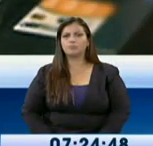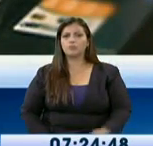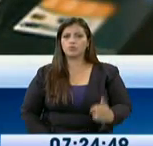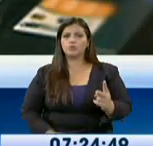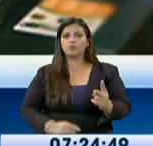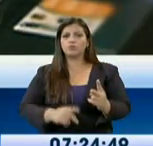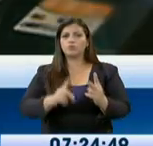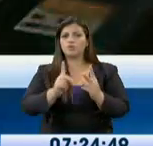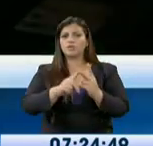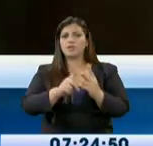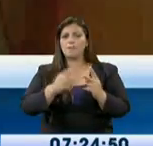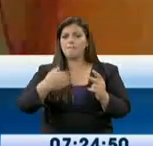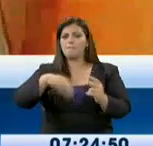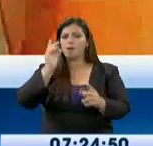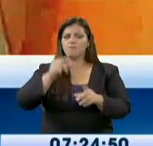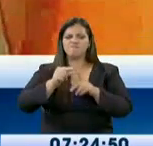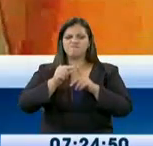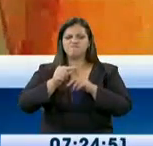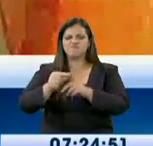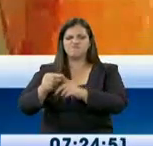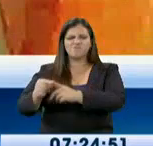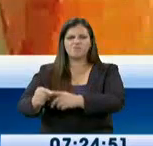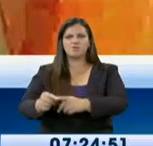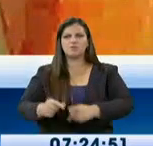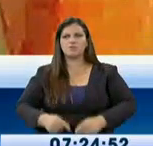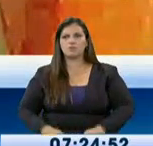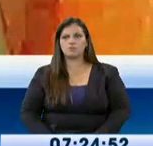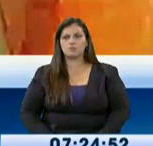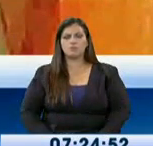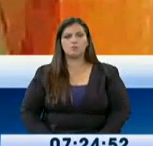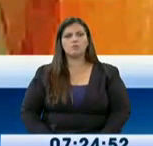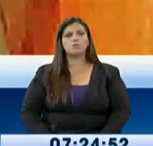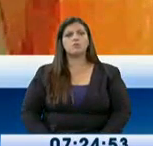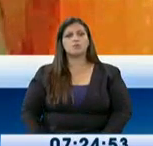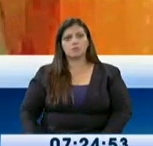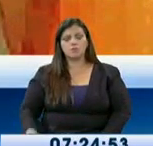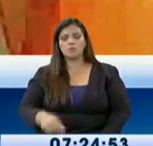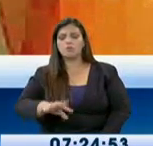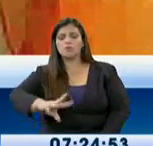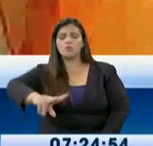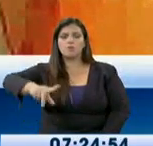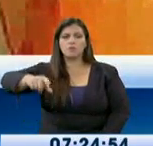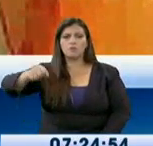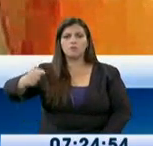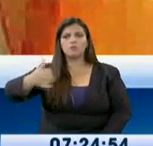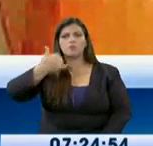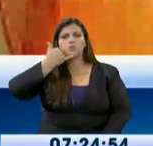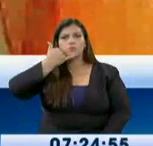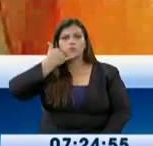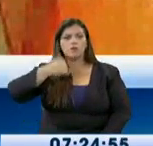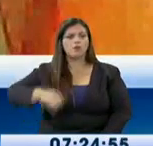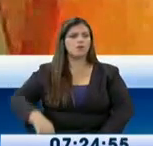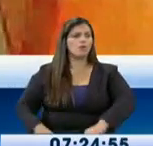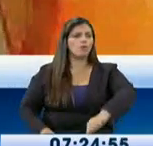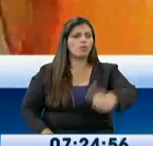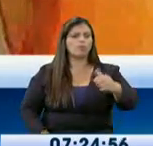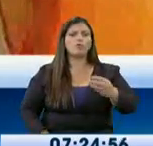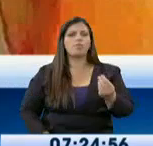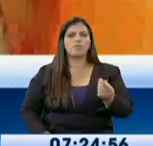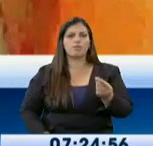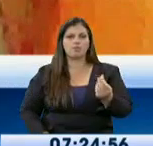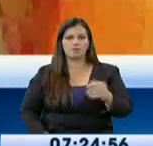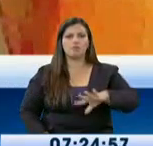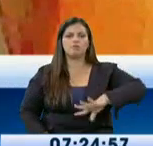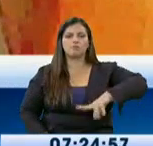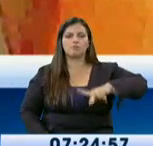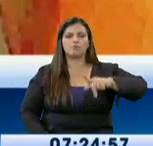chico que estaba en la parte de atrás. A la de amarillo solo se llevaron el celular y a la chica de celeste se le llevaron un dinero efectivo que cargaba para cancelar una plata